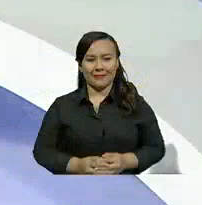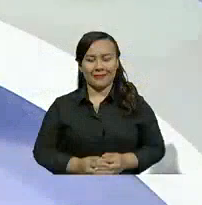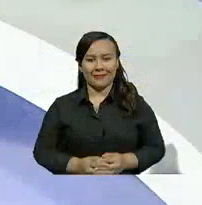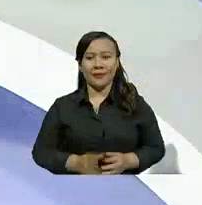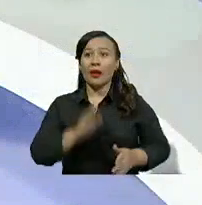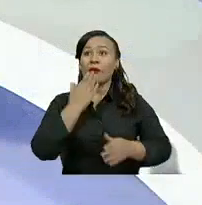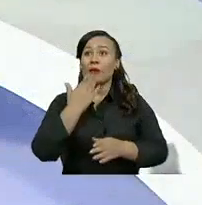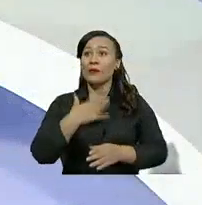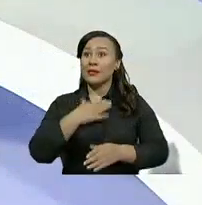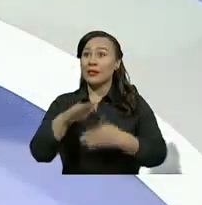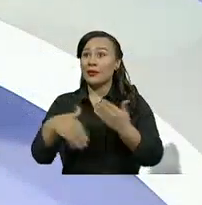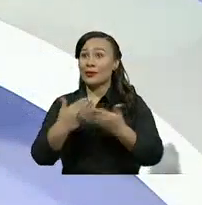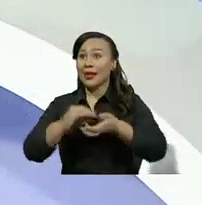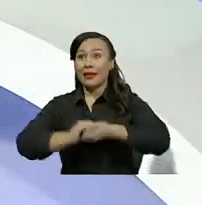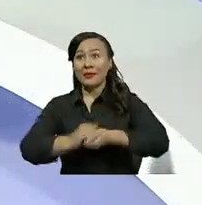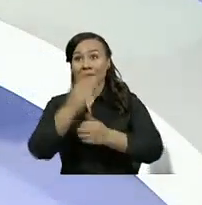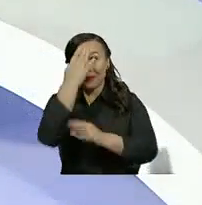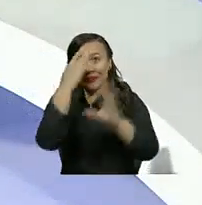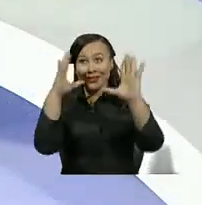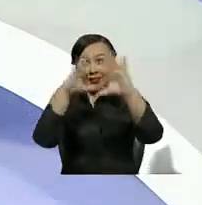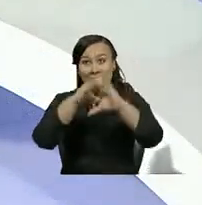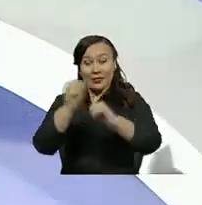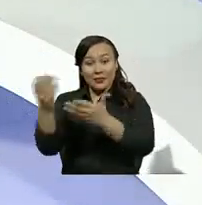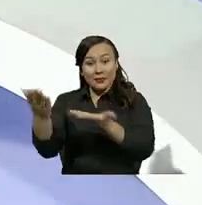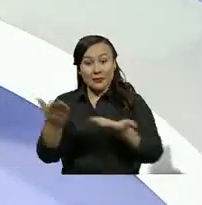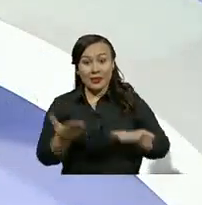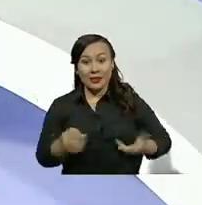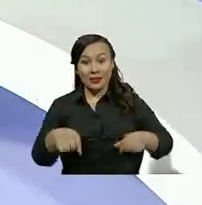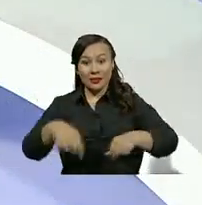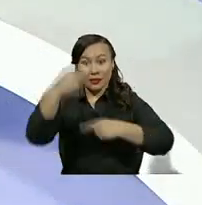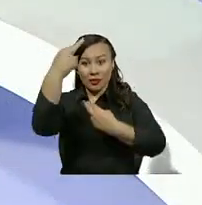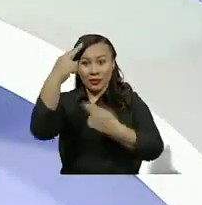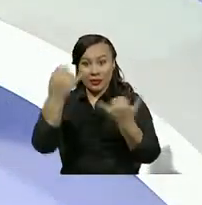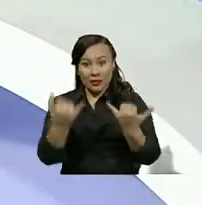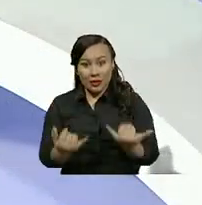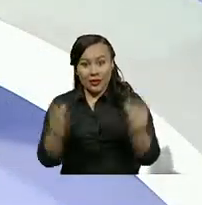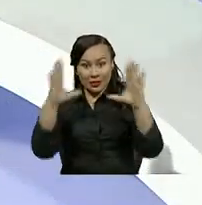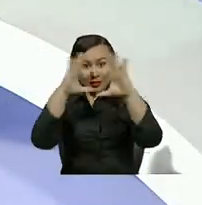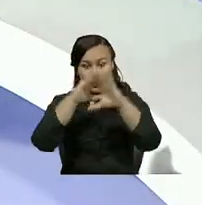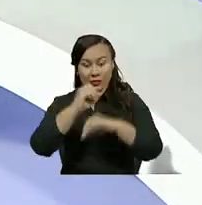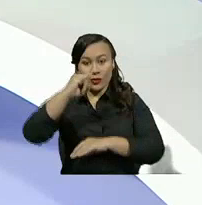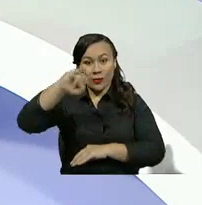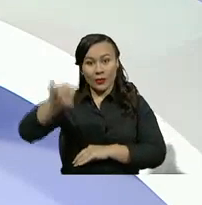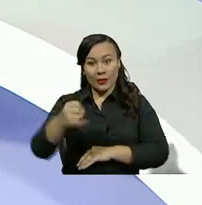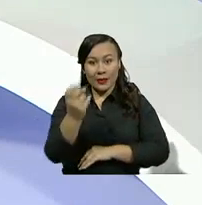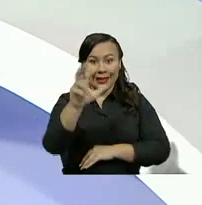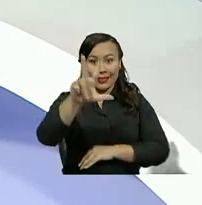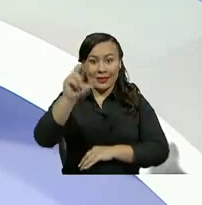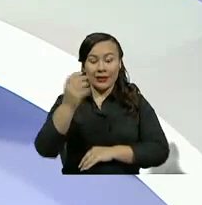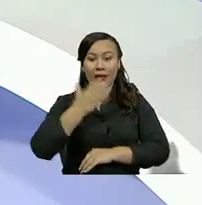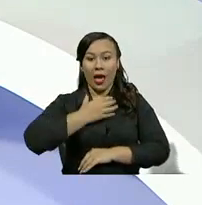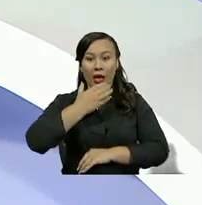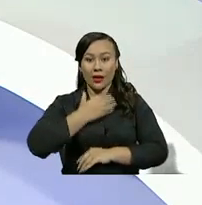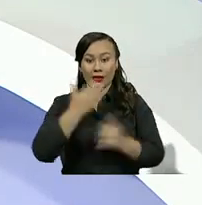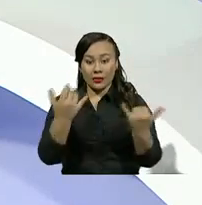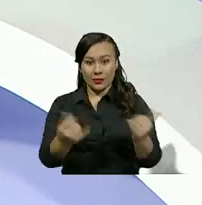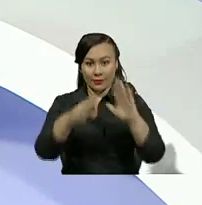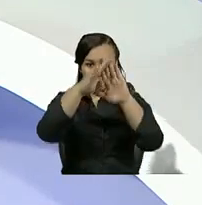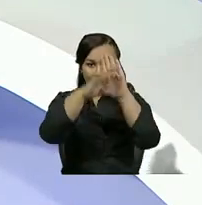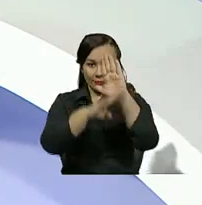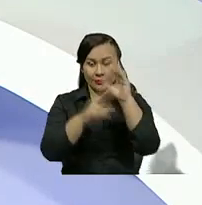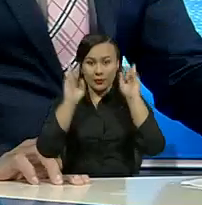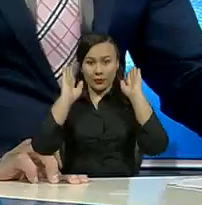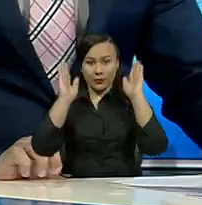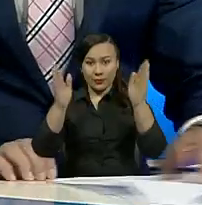¿Qué tal, amigos televidentes? Buenas noches y bienvenidos a la presente emisión de su informativo La Noticia Estelar, hoy jueves 30 de agosto. De inmediato con las principales noticias.